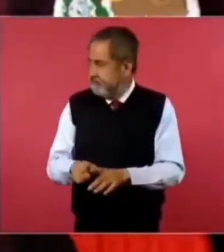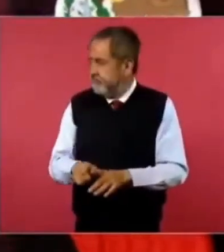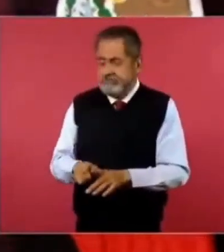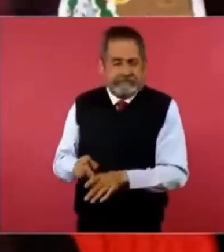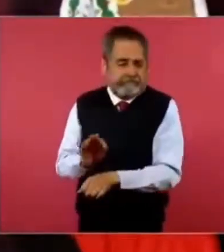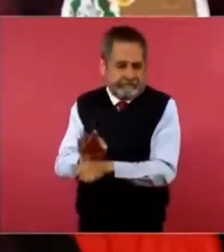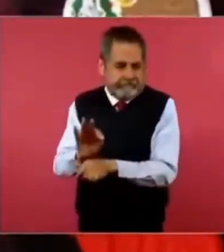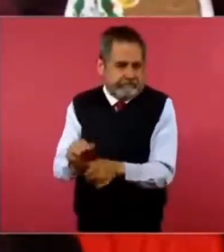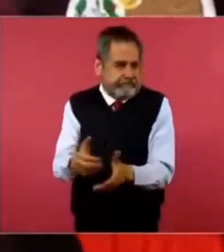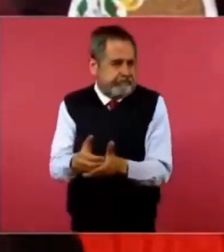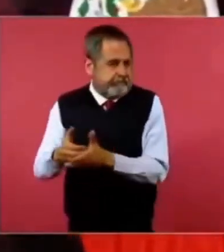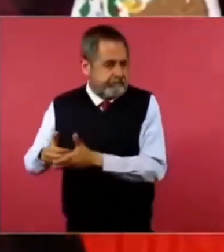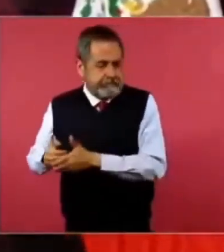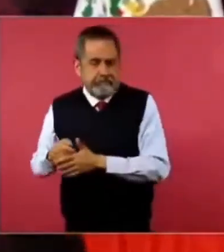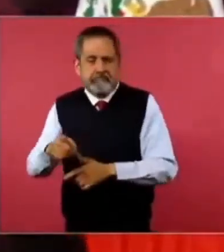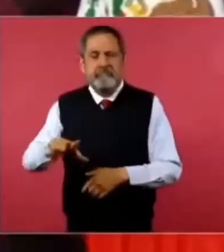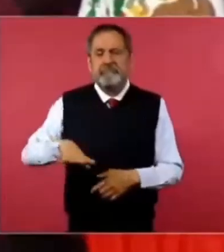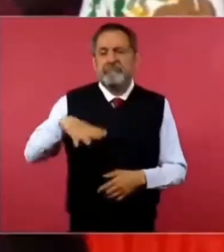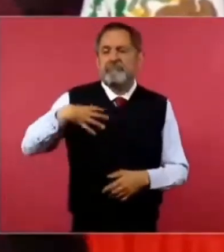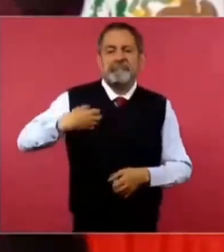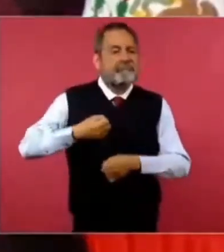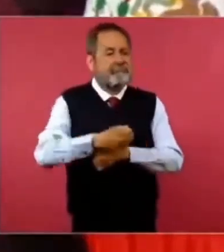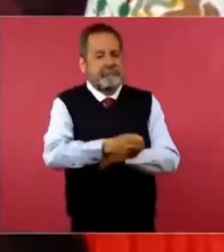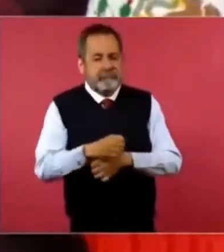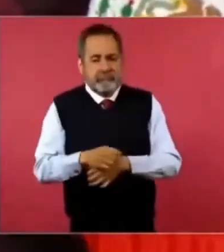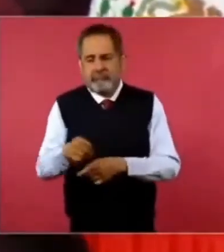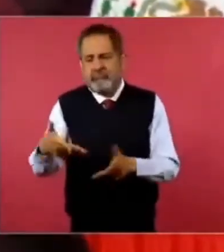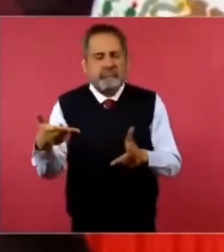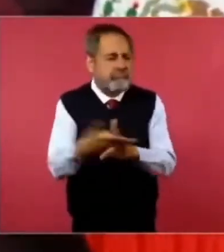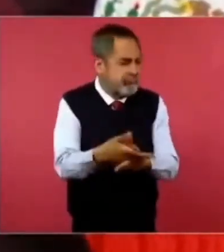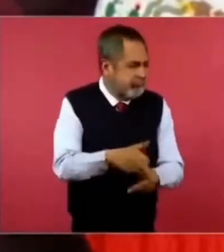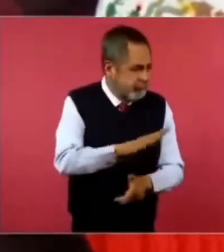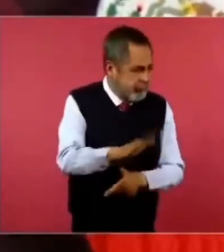de abuso de autoridad, un asesinato,